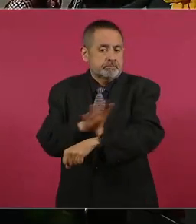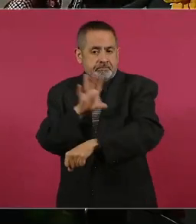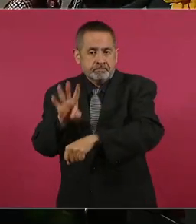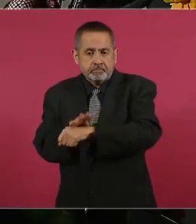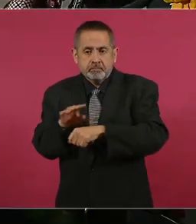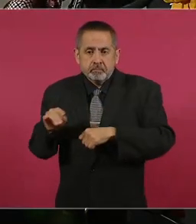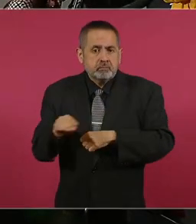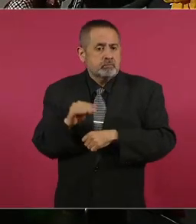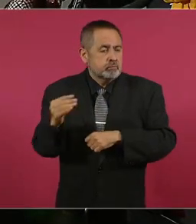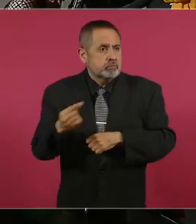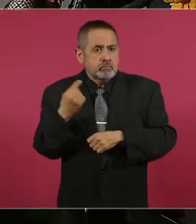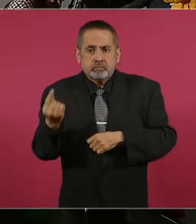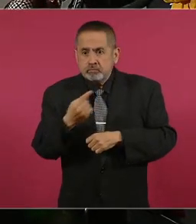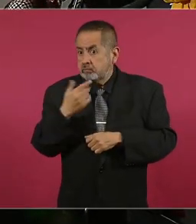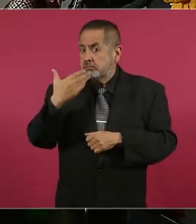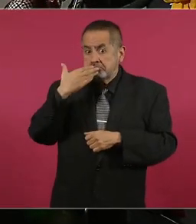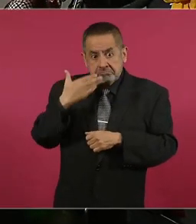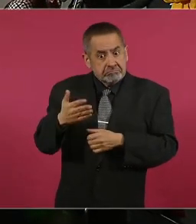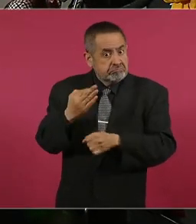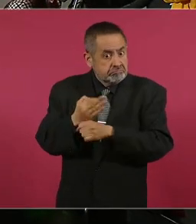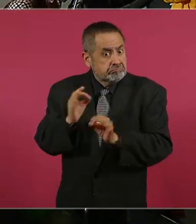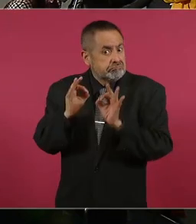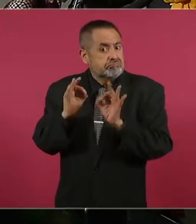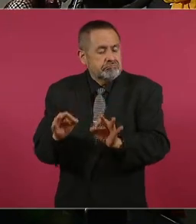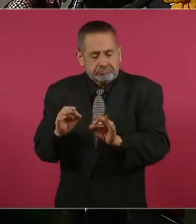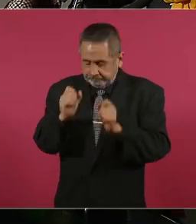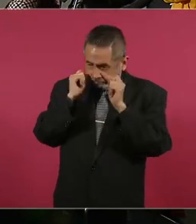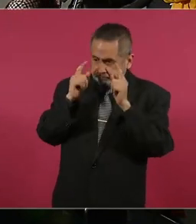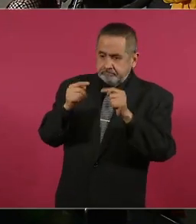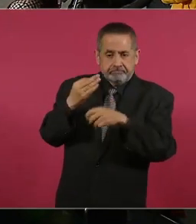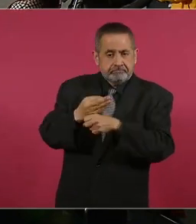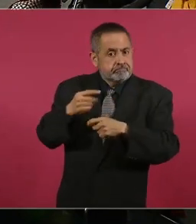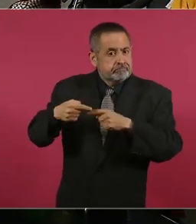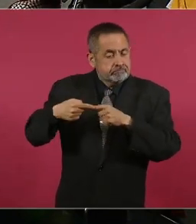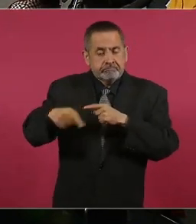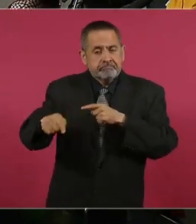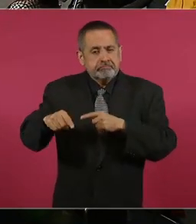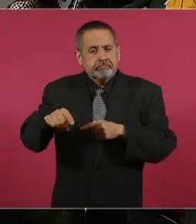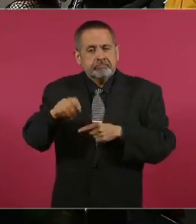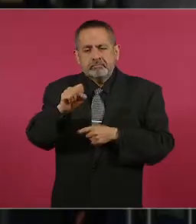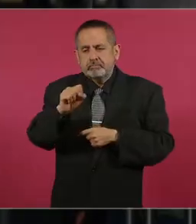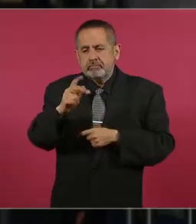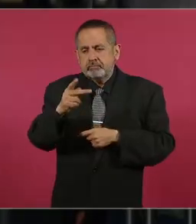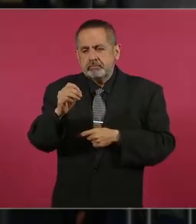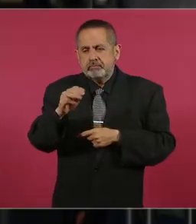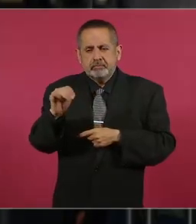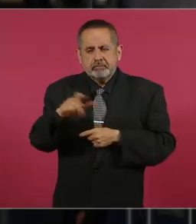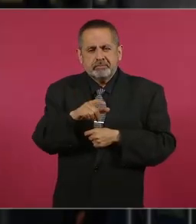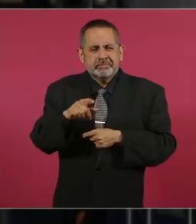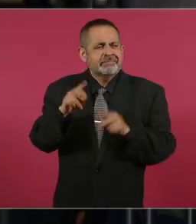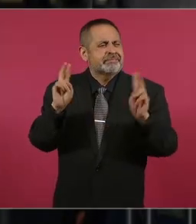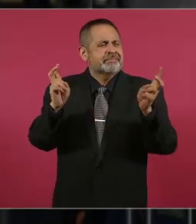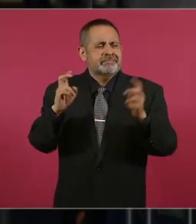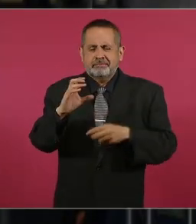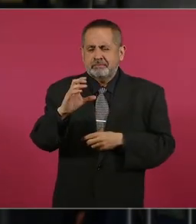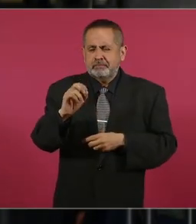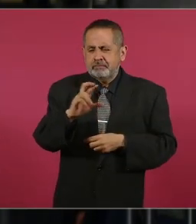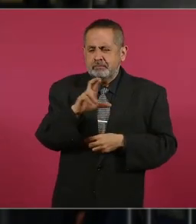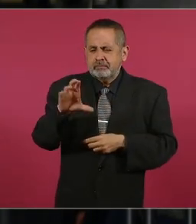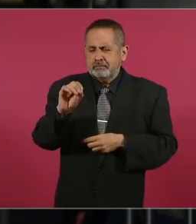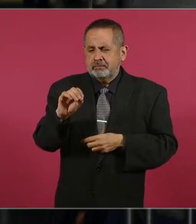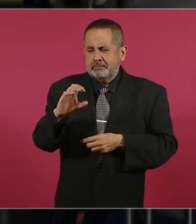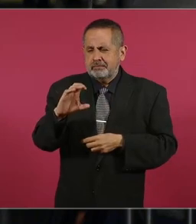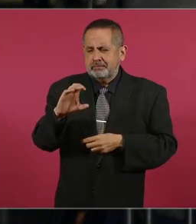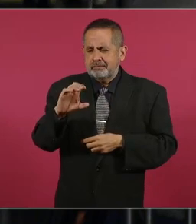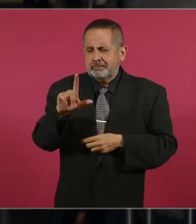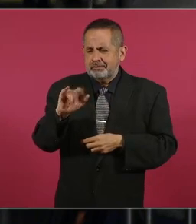han ido creciendo y ahora están por lanzar, también me sorprendió, lo que es Correos Click. Correos Click, que es como